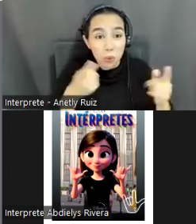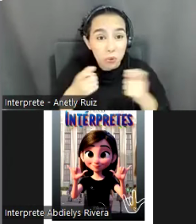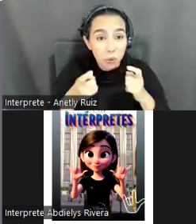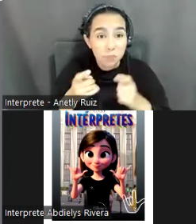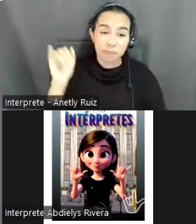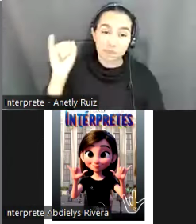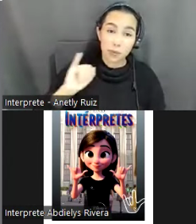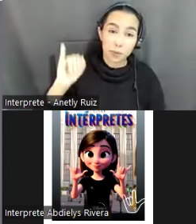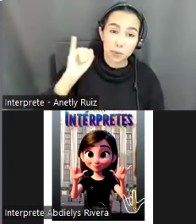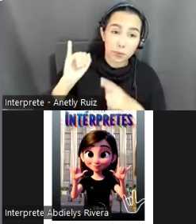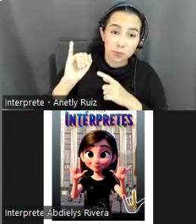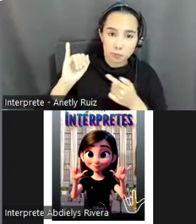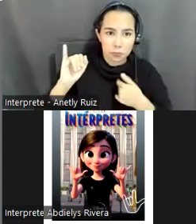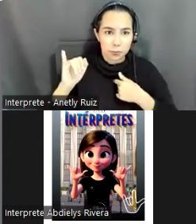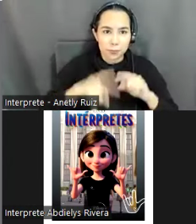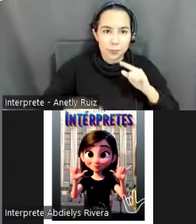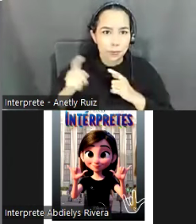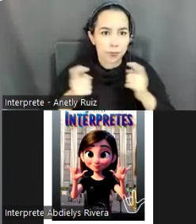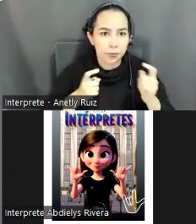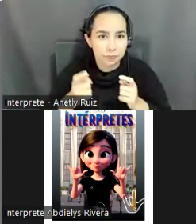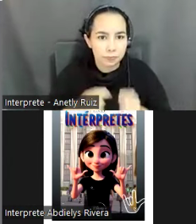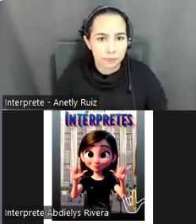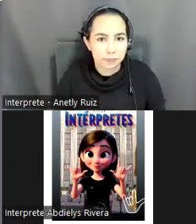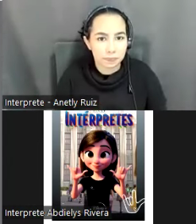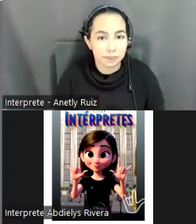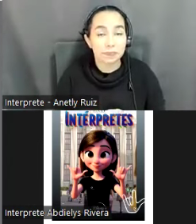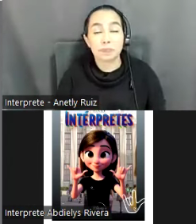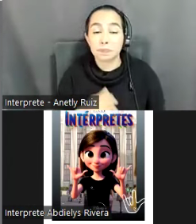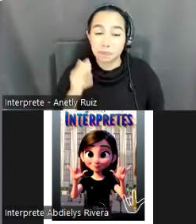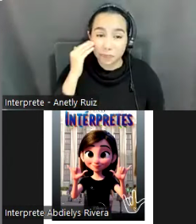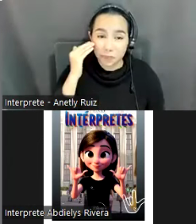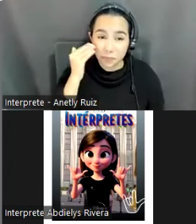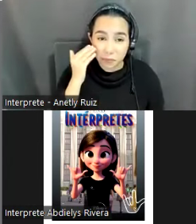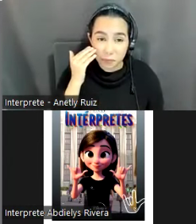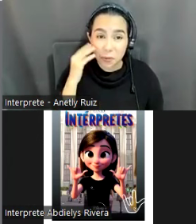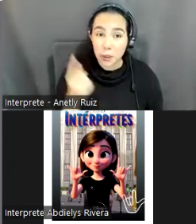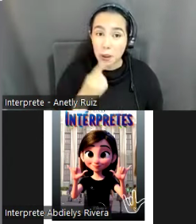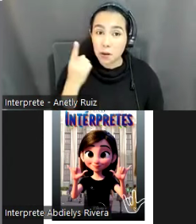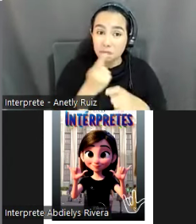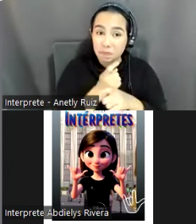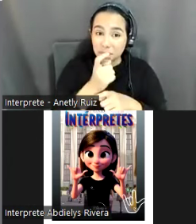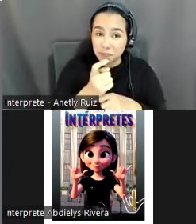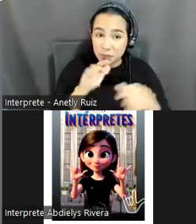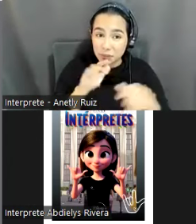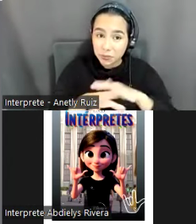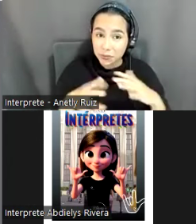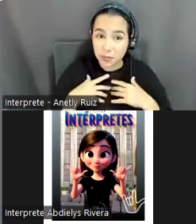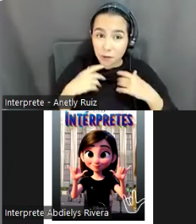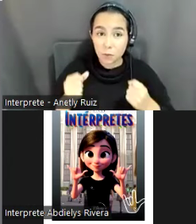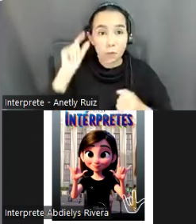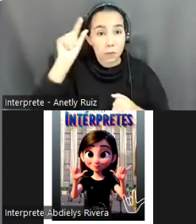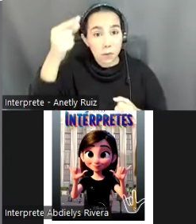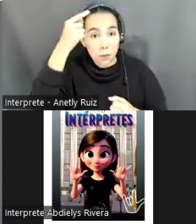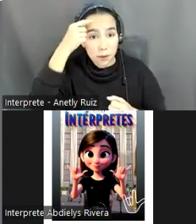salud que tenga el paciente, porque sabemos que otro factor limitante es que el plan de salud del gobierno lo